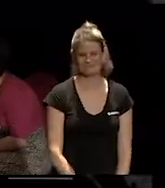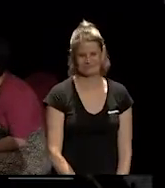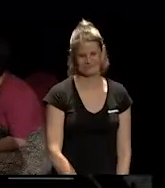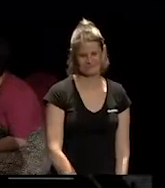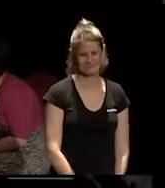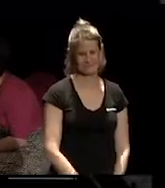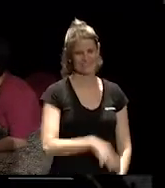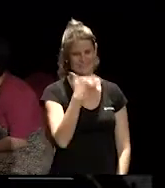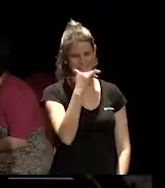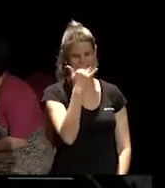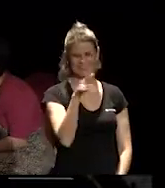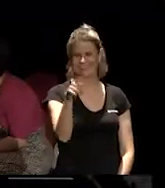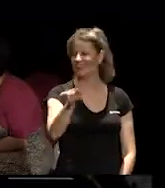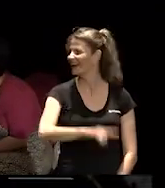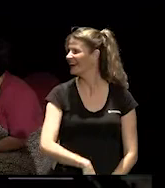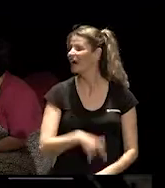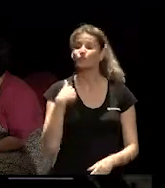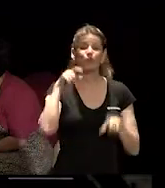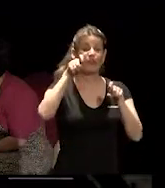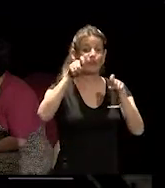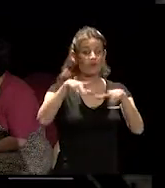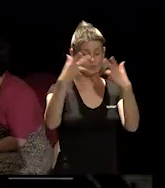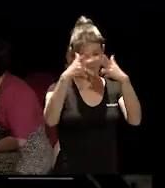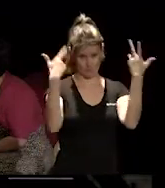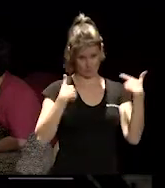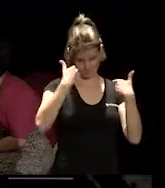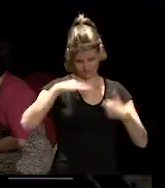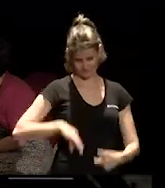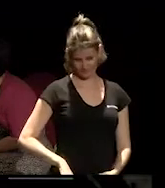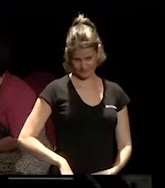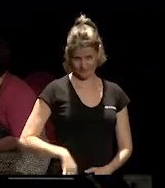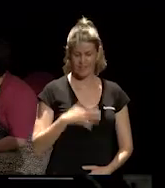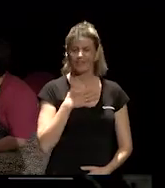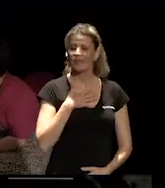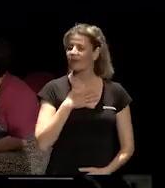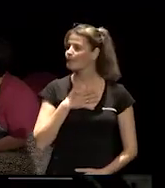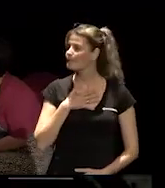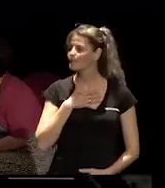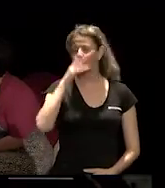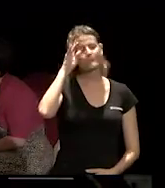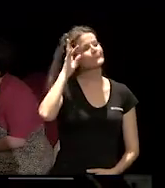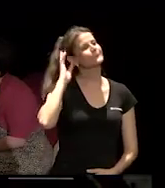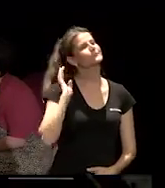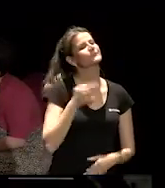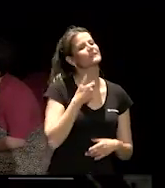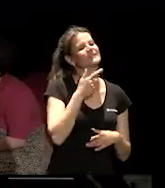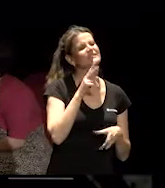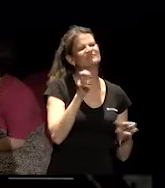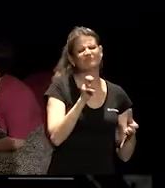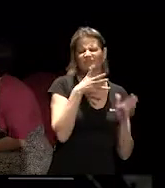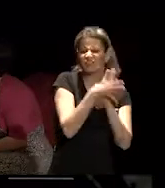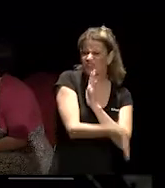estamos. Vale, yo soy educador social. Esta es la definición. Derecho de la ciudadanía, es